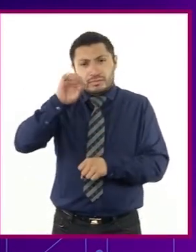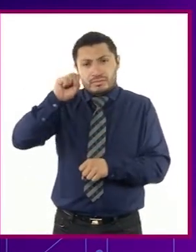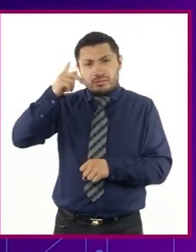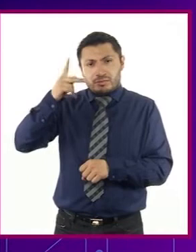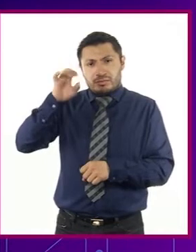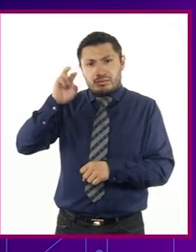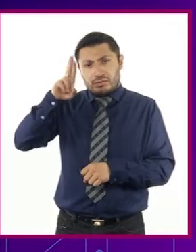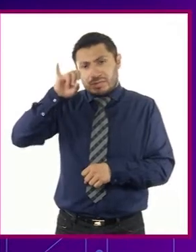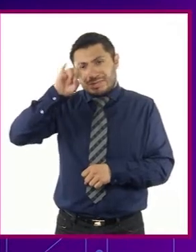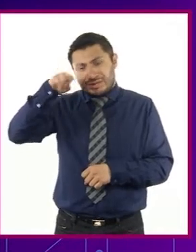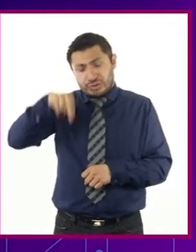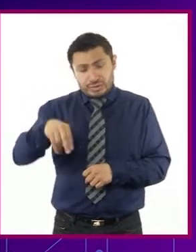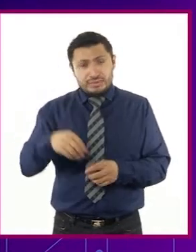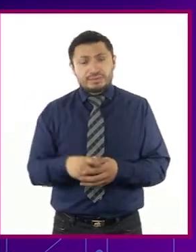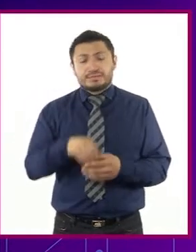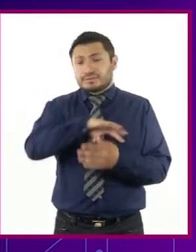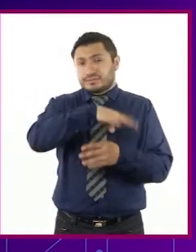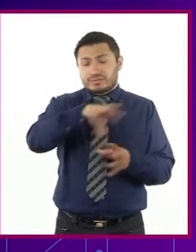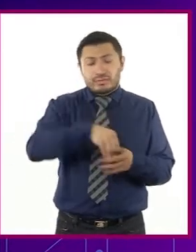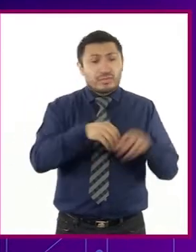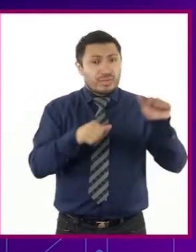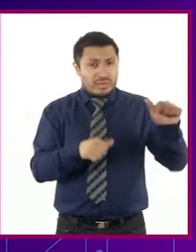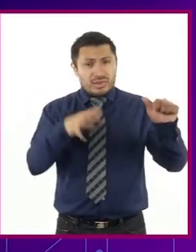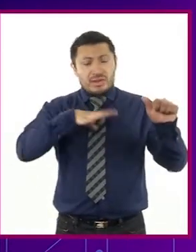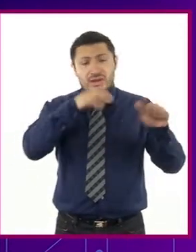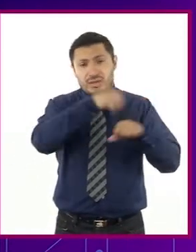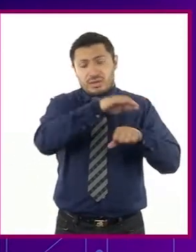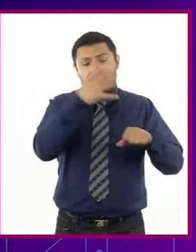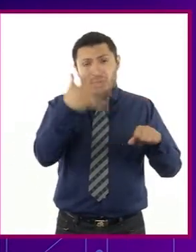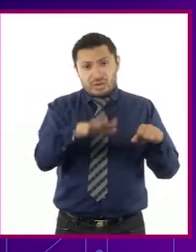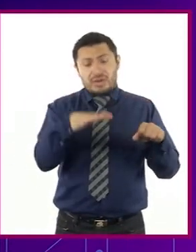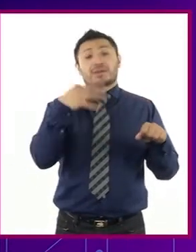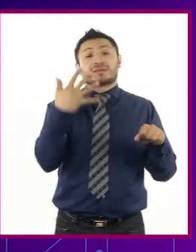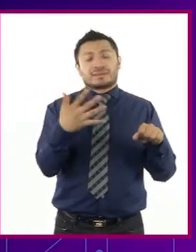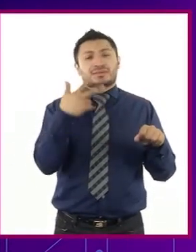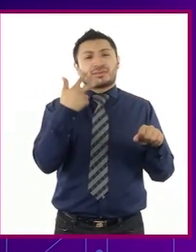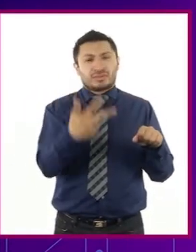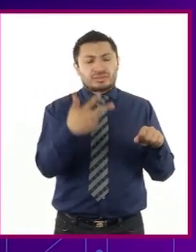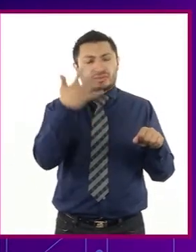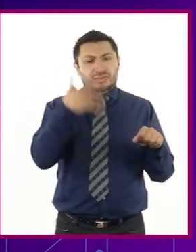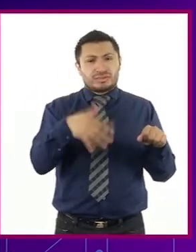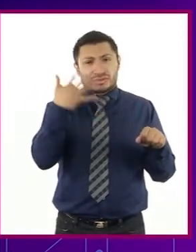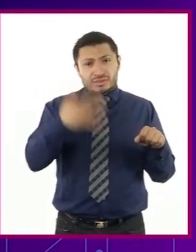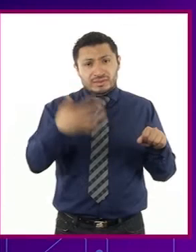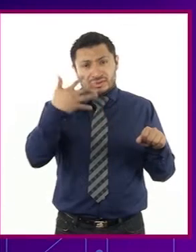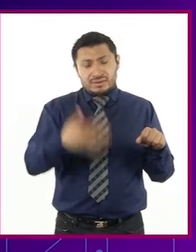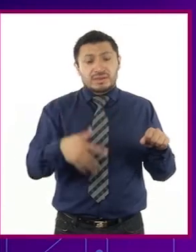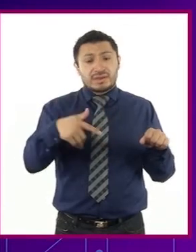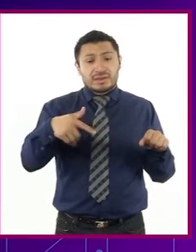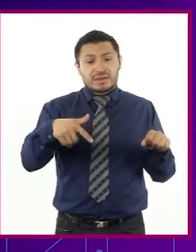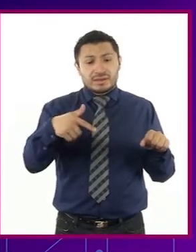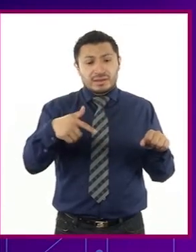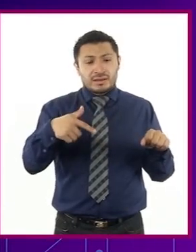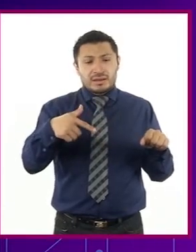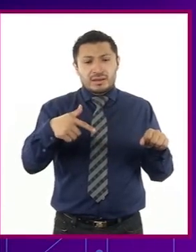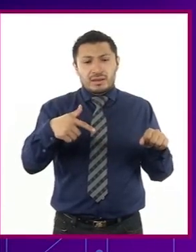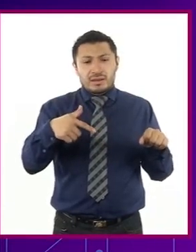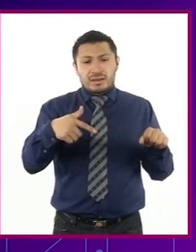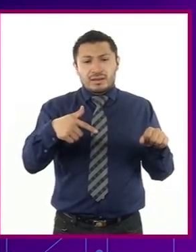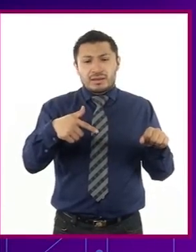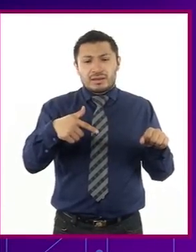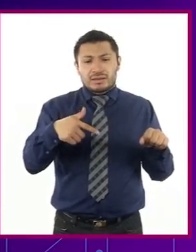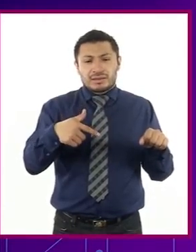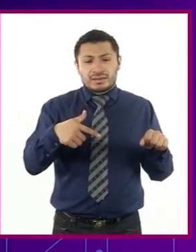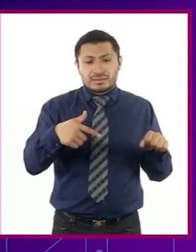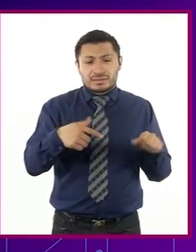El conjunto A contiene los números 10, 5, 8, 15 y 2. El conjunto B contiene